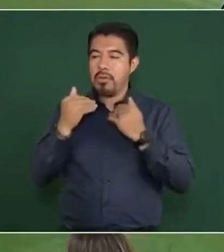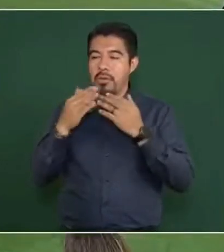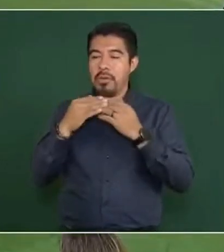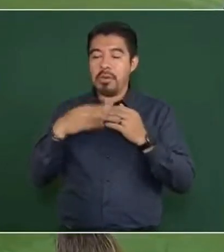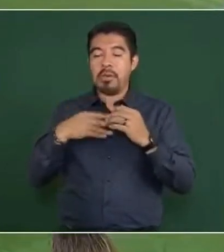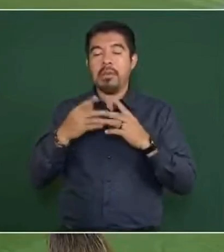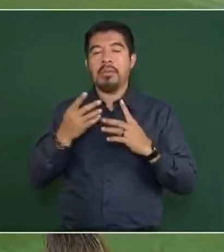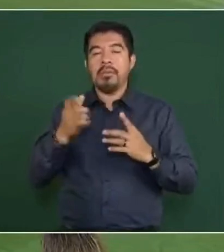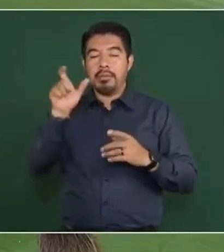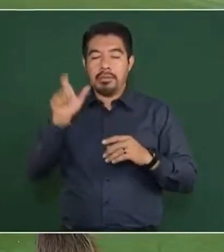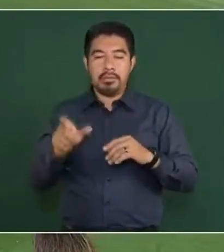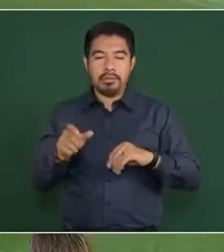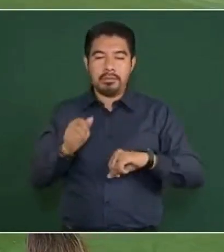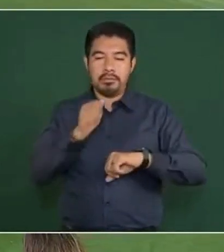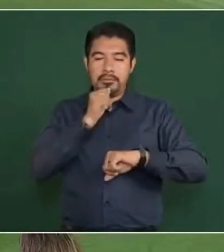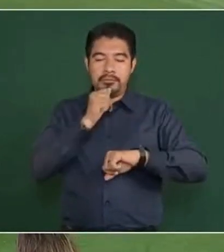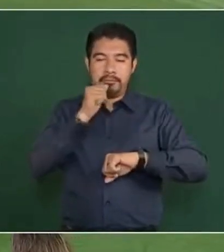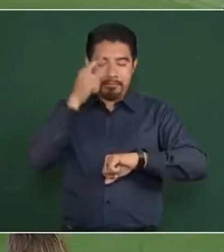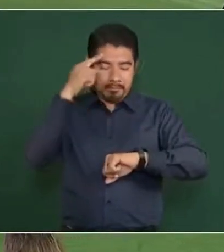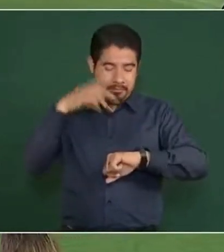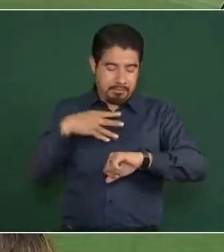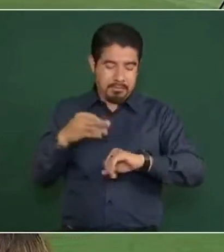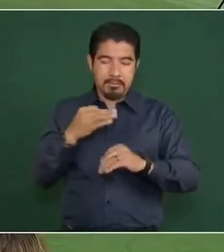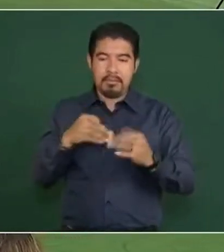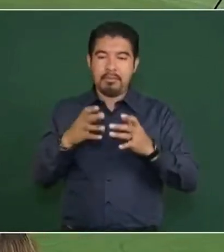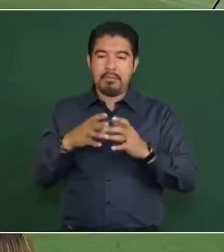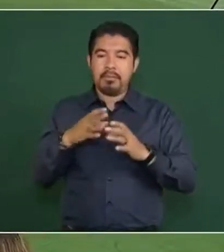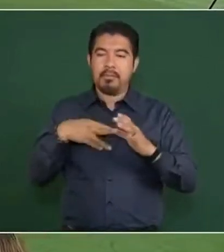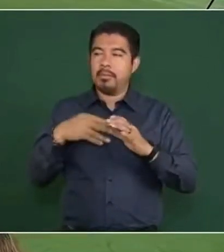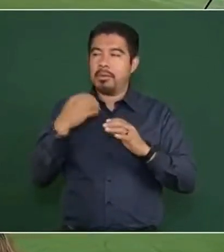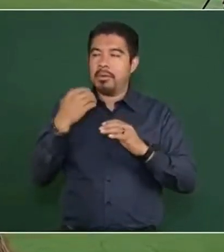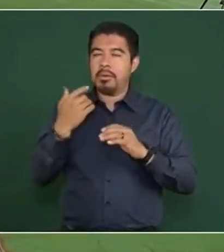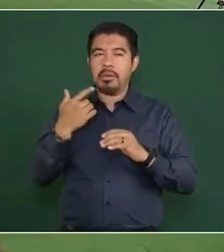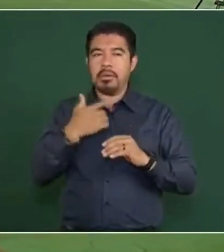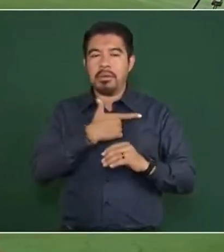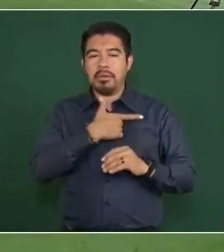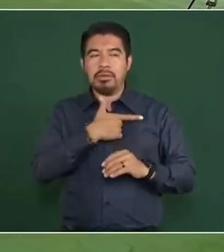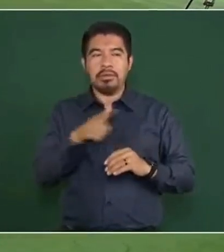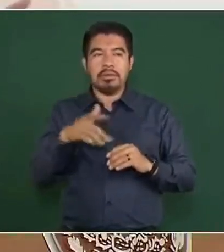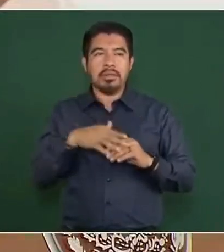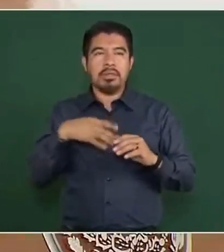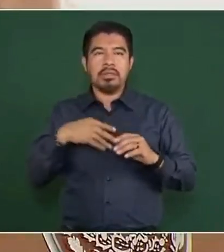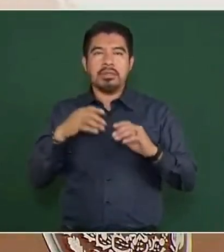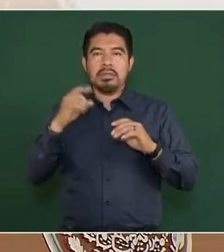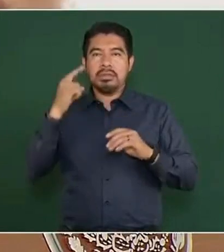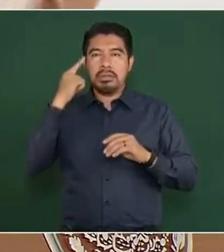ellos no les gustaba el crecimiento de China, pero